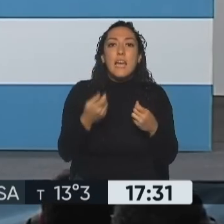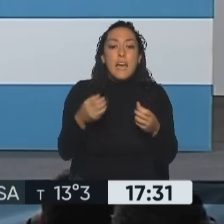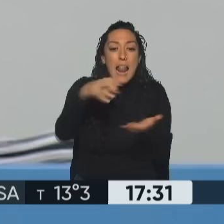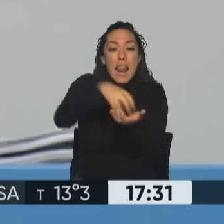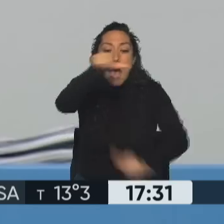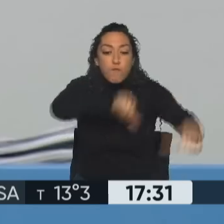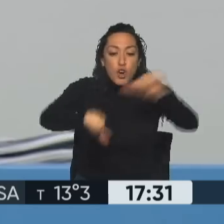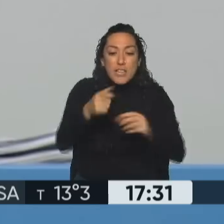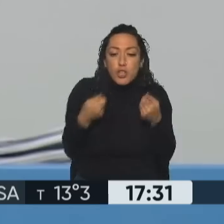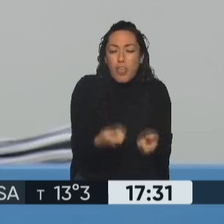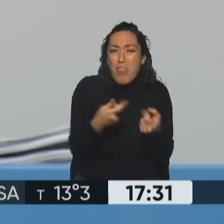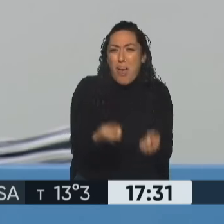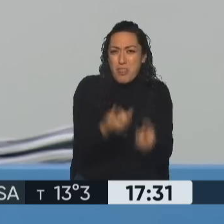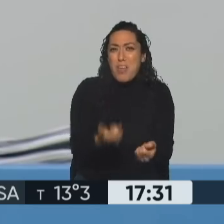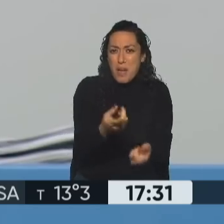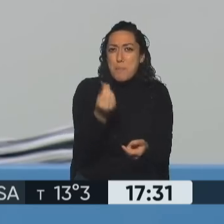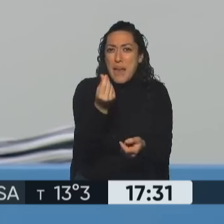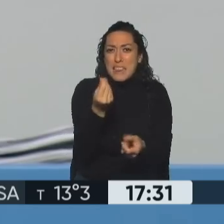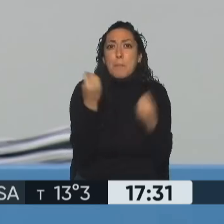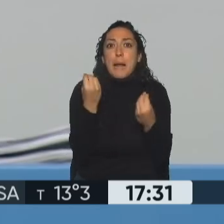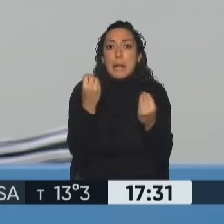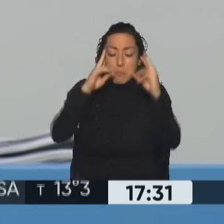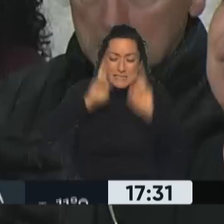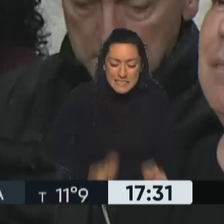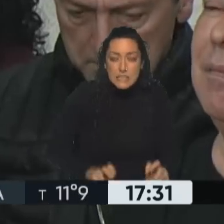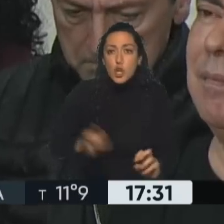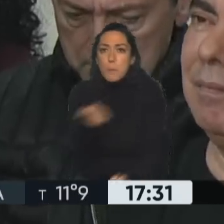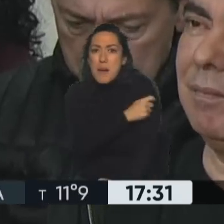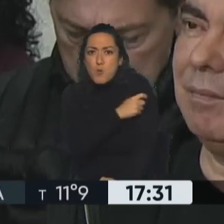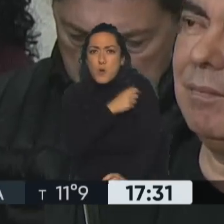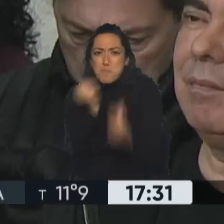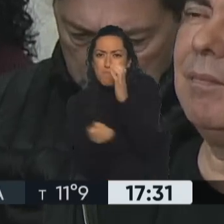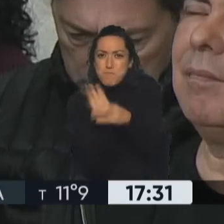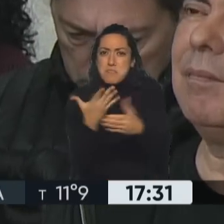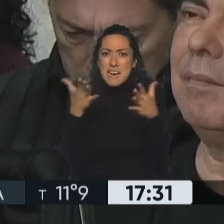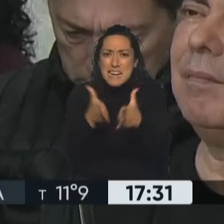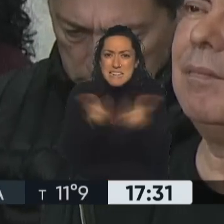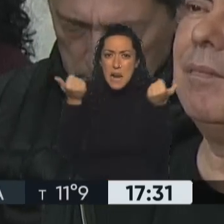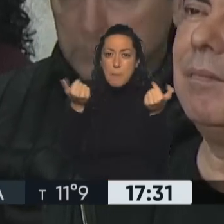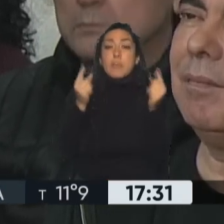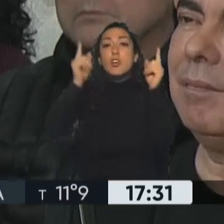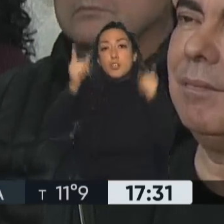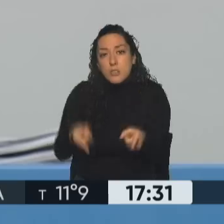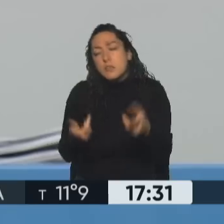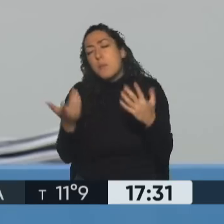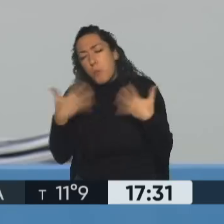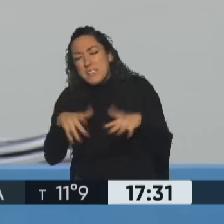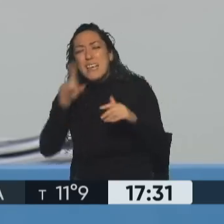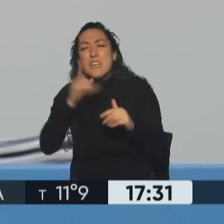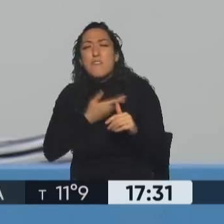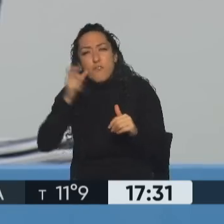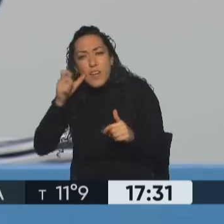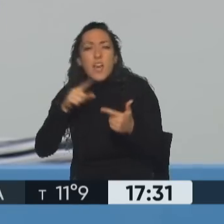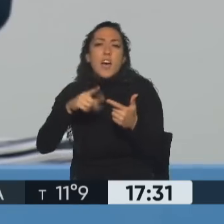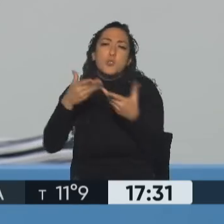que investigaran y produjeran rápidamente una vacuna, más toda la ayuda social, que puede haber sido el